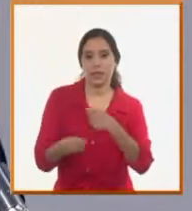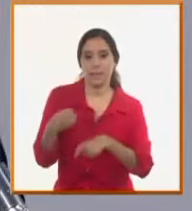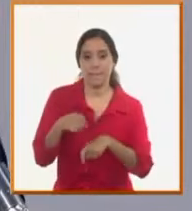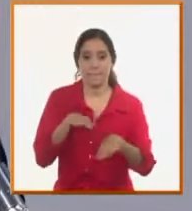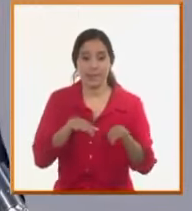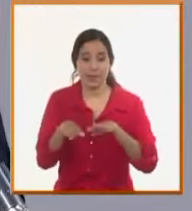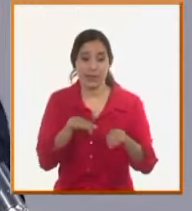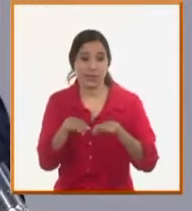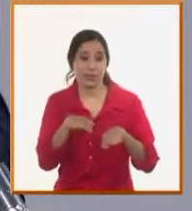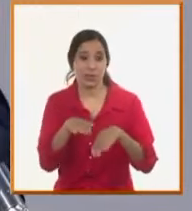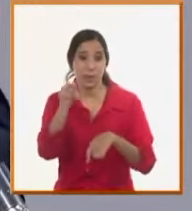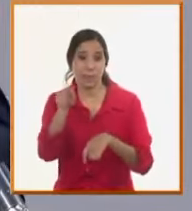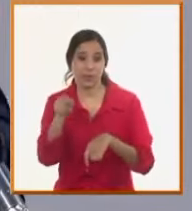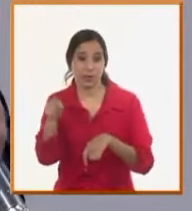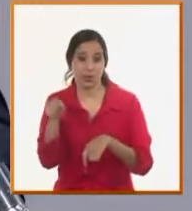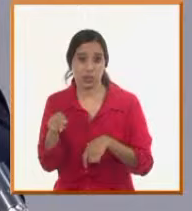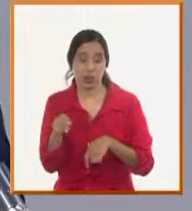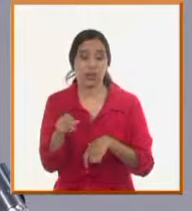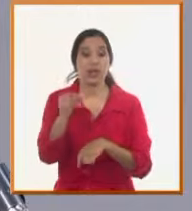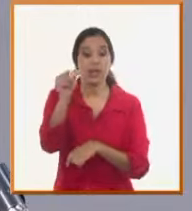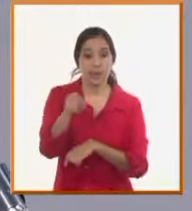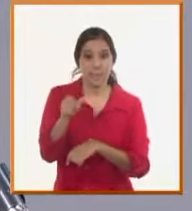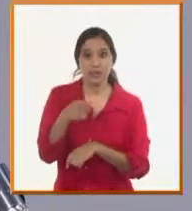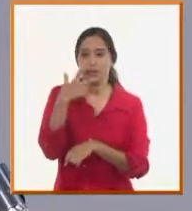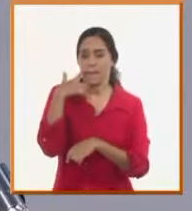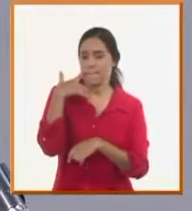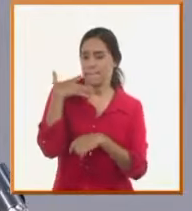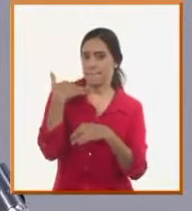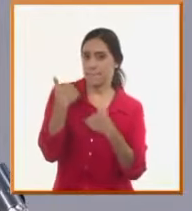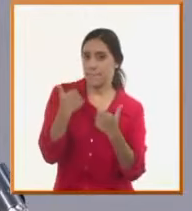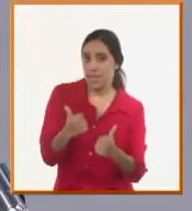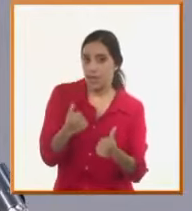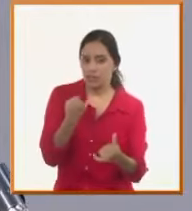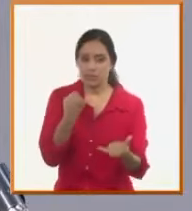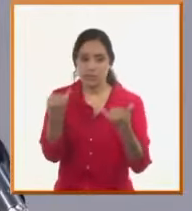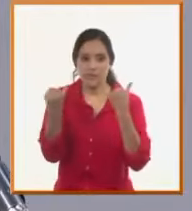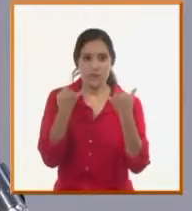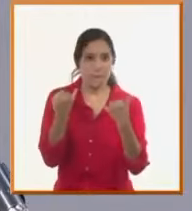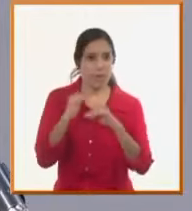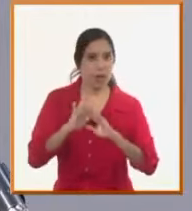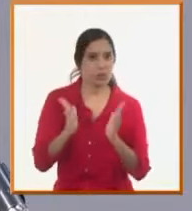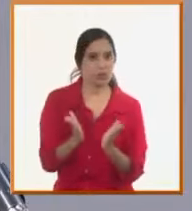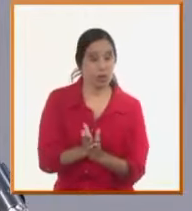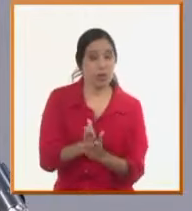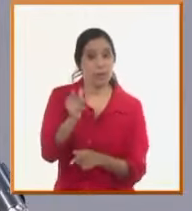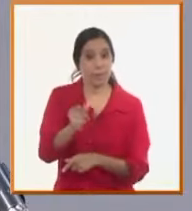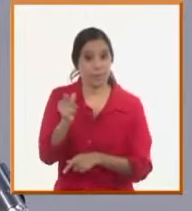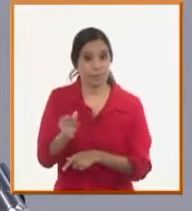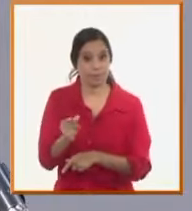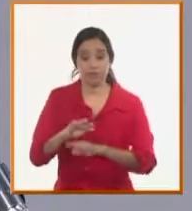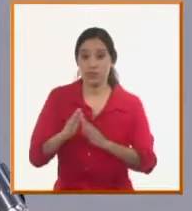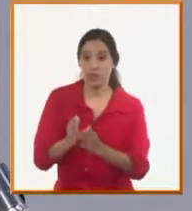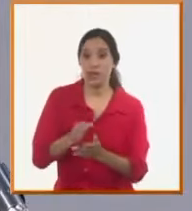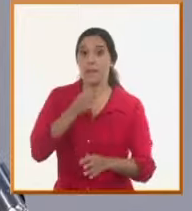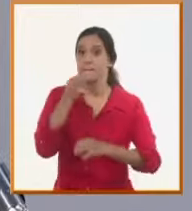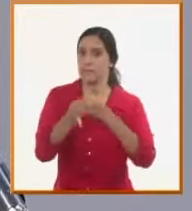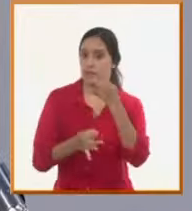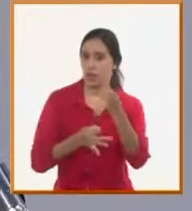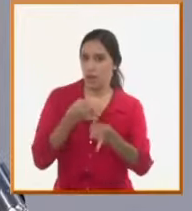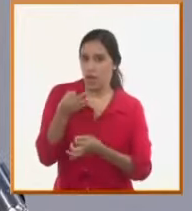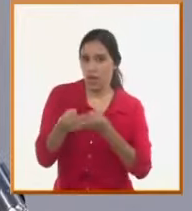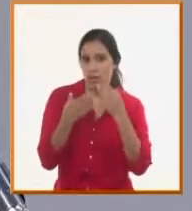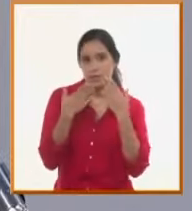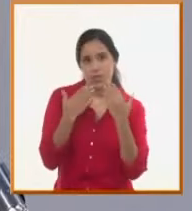agentes. El cliente debe estar bien asesorado por nuestros agentes y bien informados, así como también el